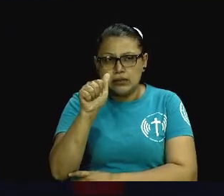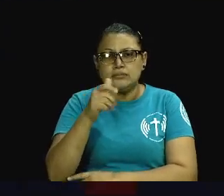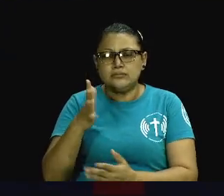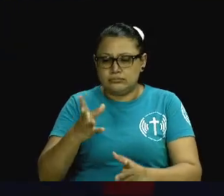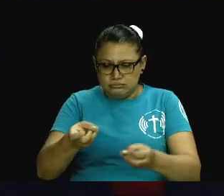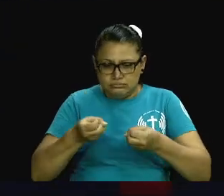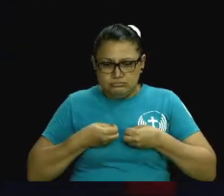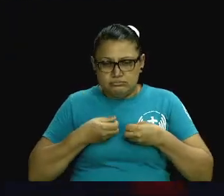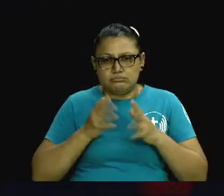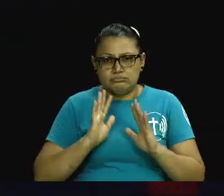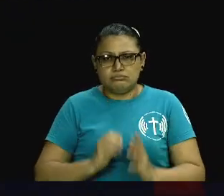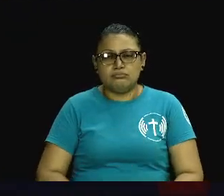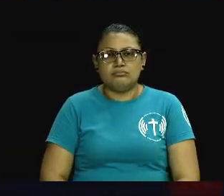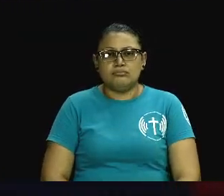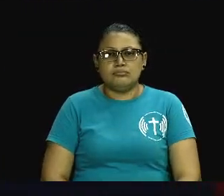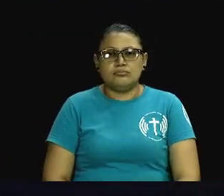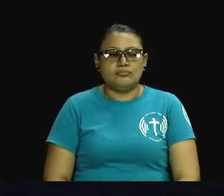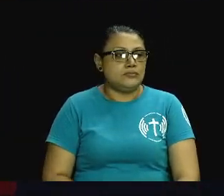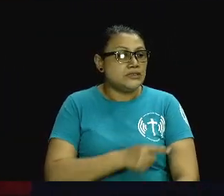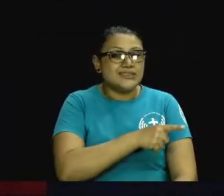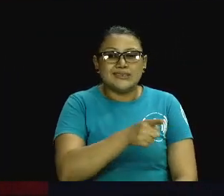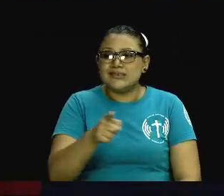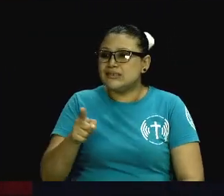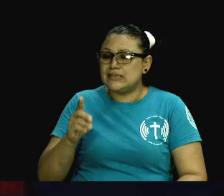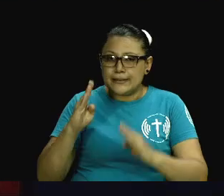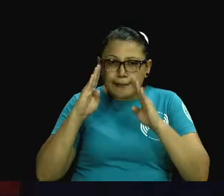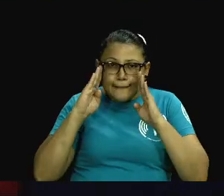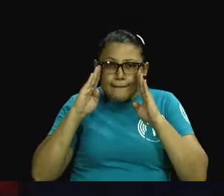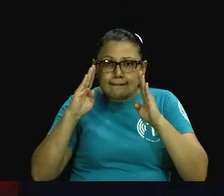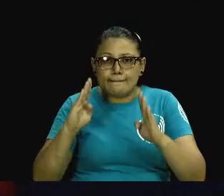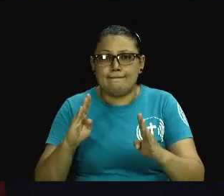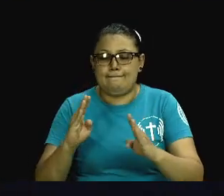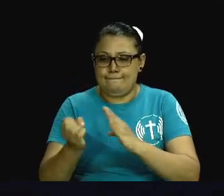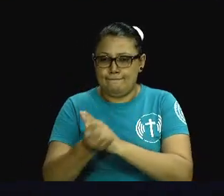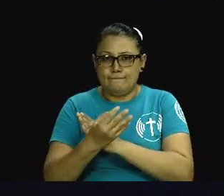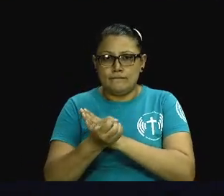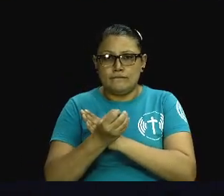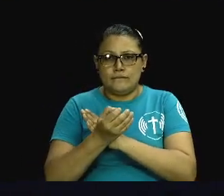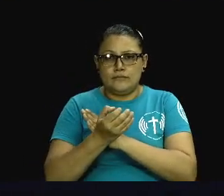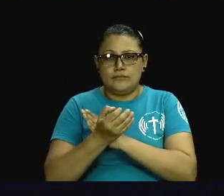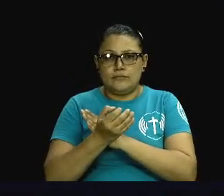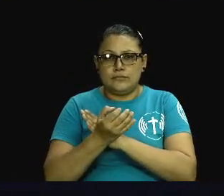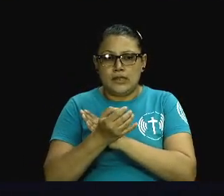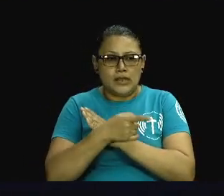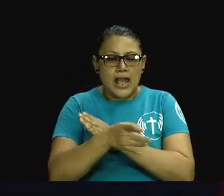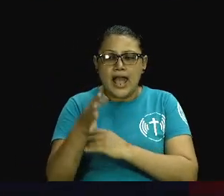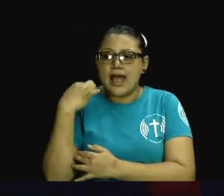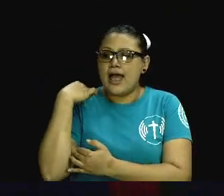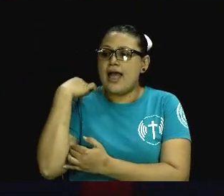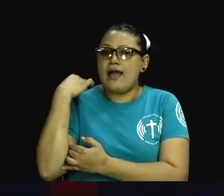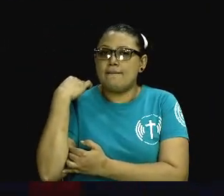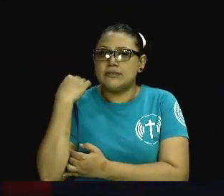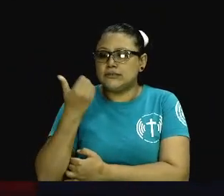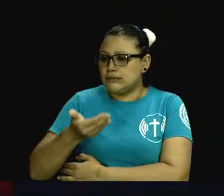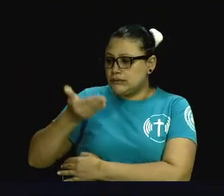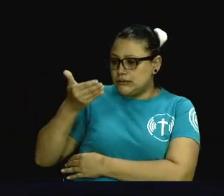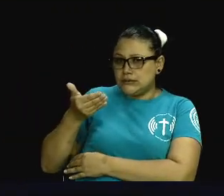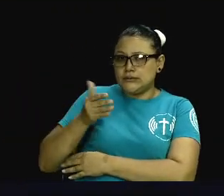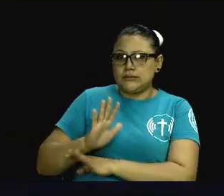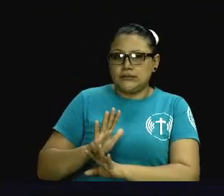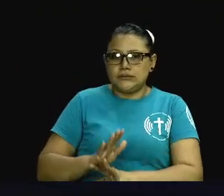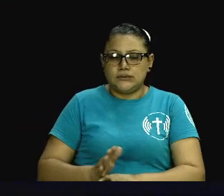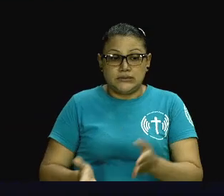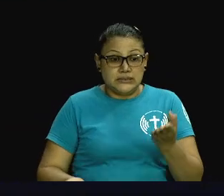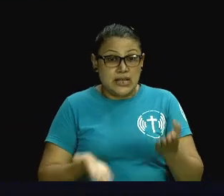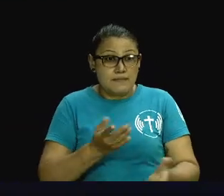solo prestar atención a un consejo a alguien que te invita a tu que me estás viendo tal vez en